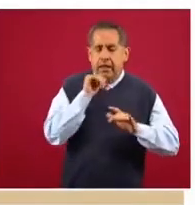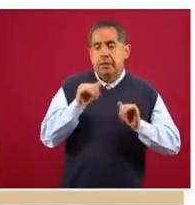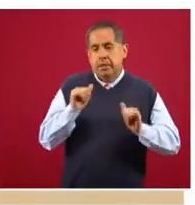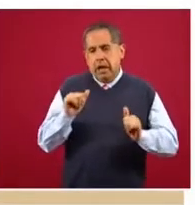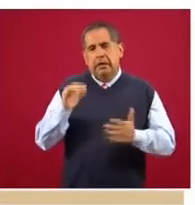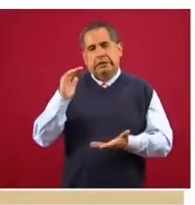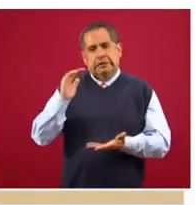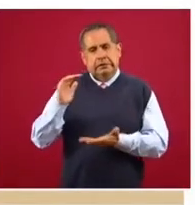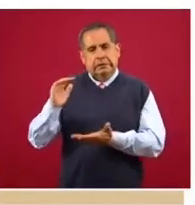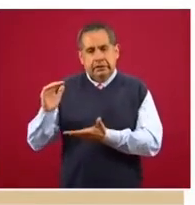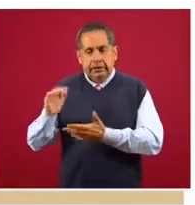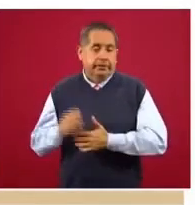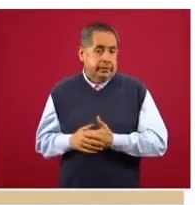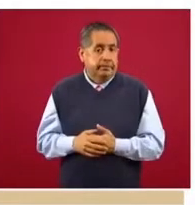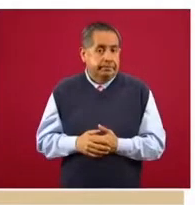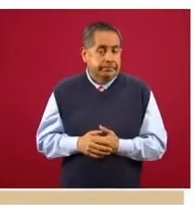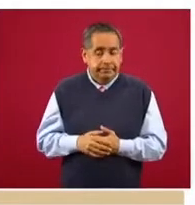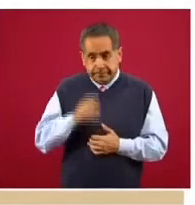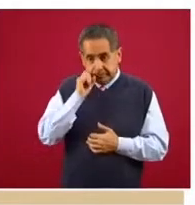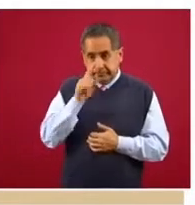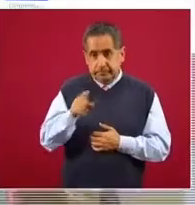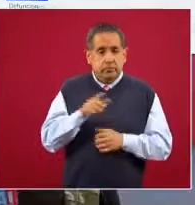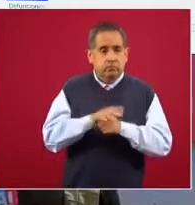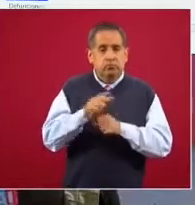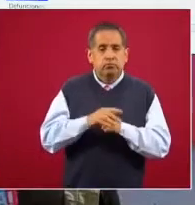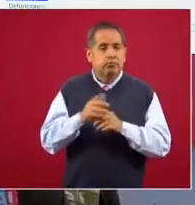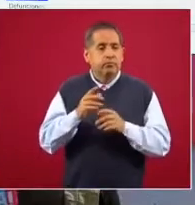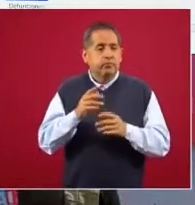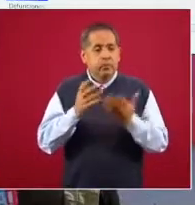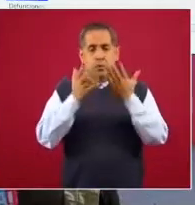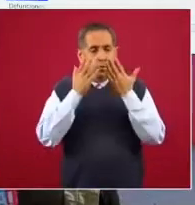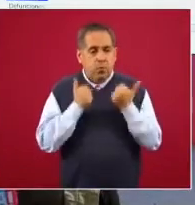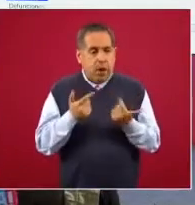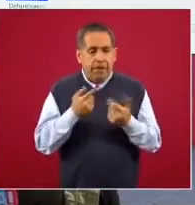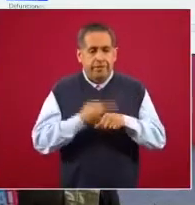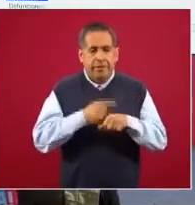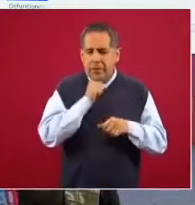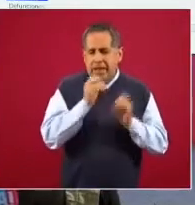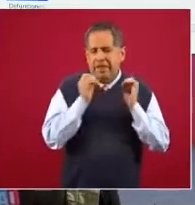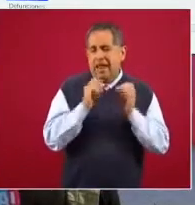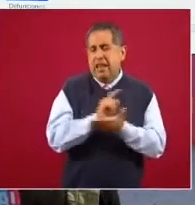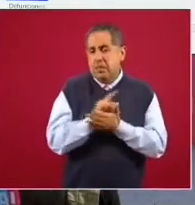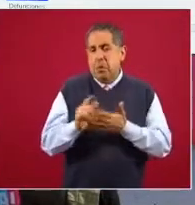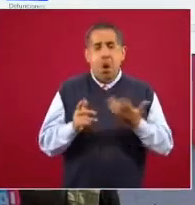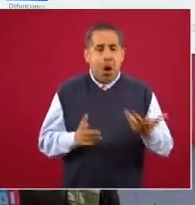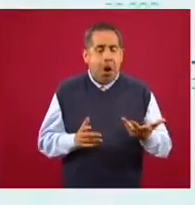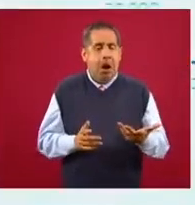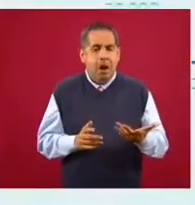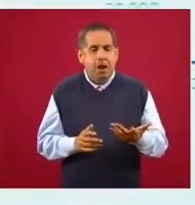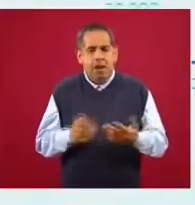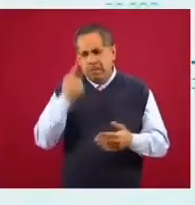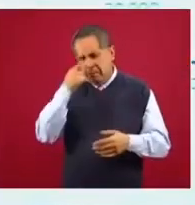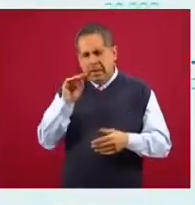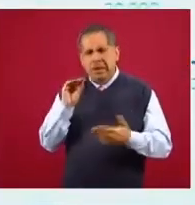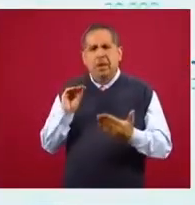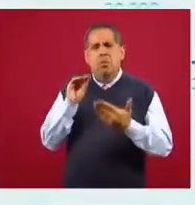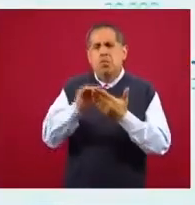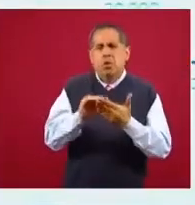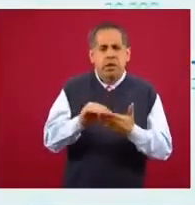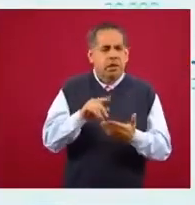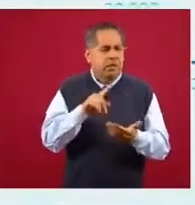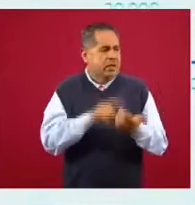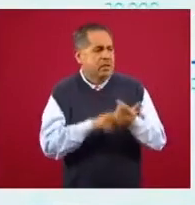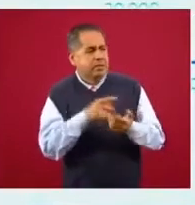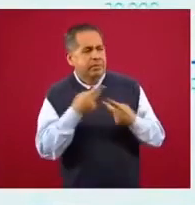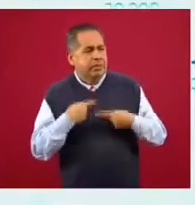poder observar a las personas que han salido negativas, porque a lo mejor allá en casa pudieran estarse preguntando, bueno, ¿y por qué se grafican a las personas